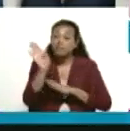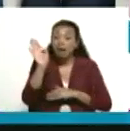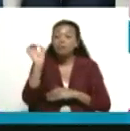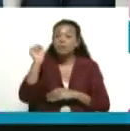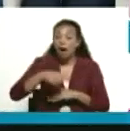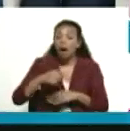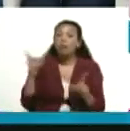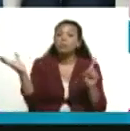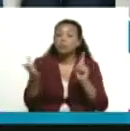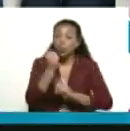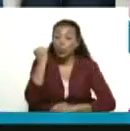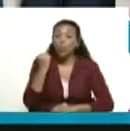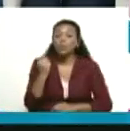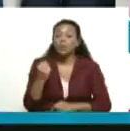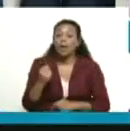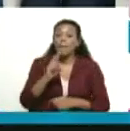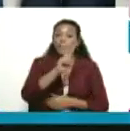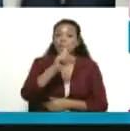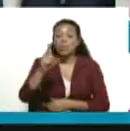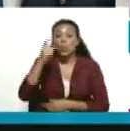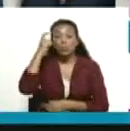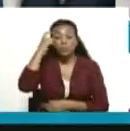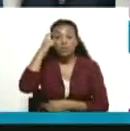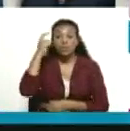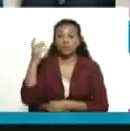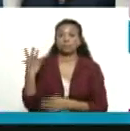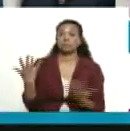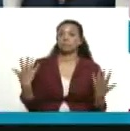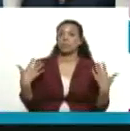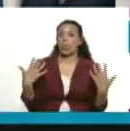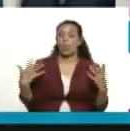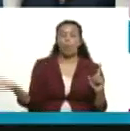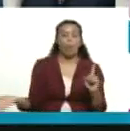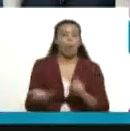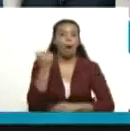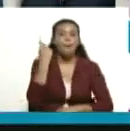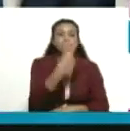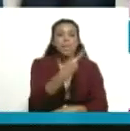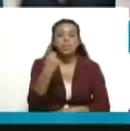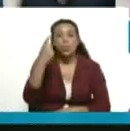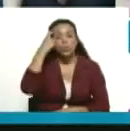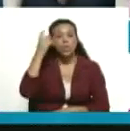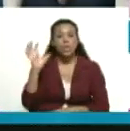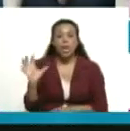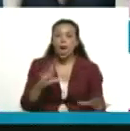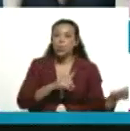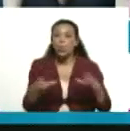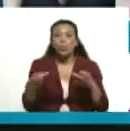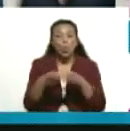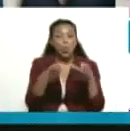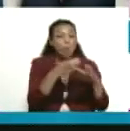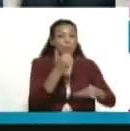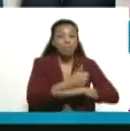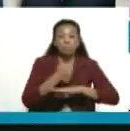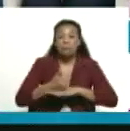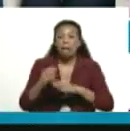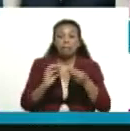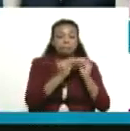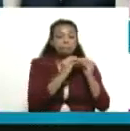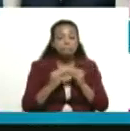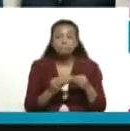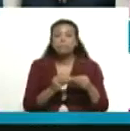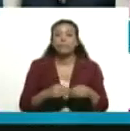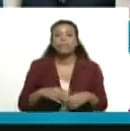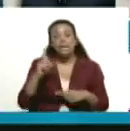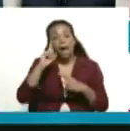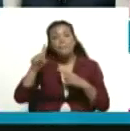hemos... Victoria Temprana en 21 días fue mucho. Muchísimo el logro con su gran equipo, de verdad. Y bueno, ya